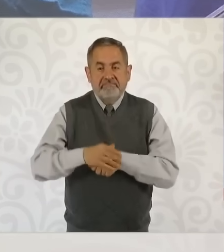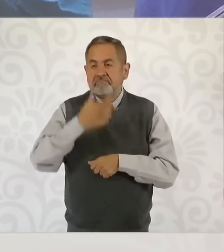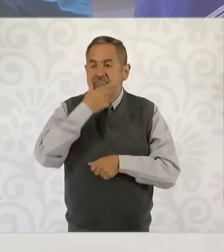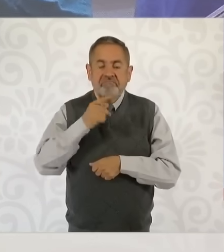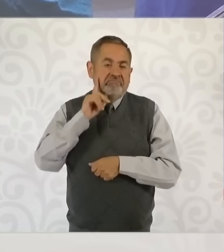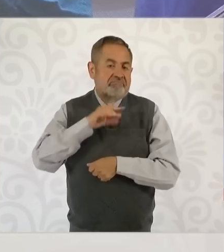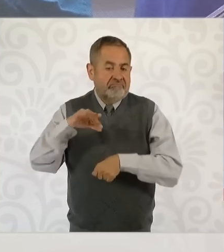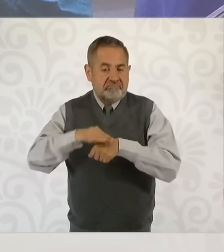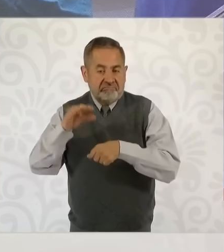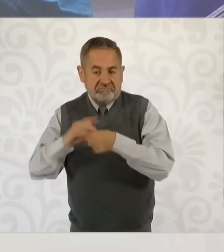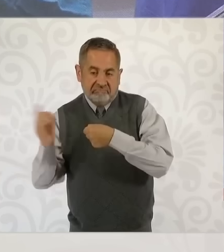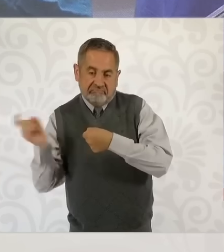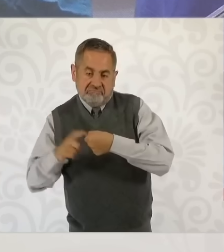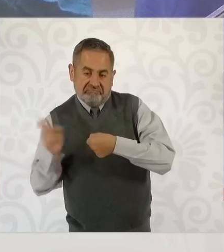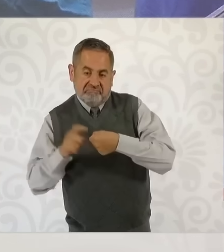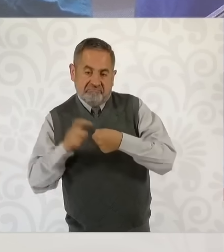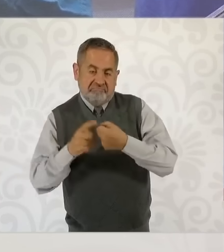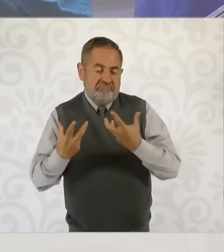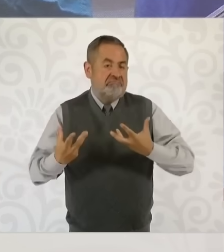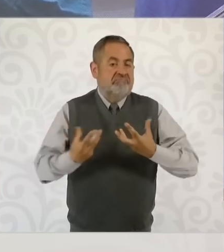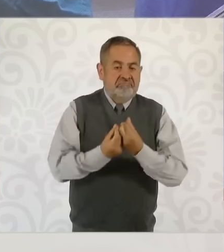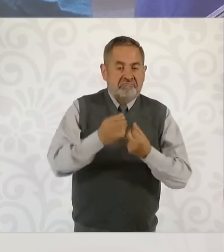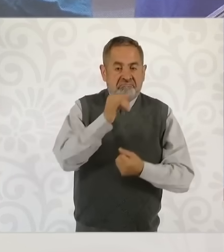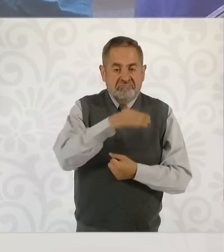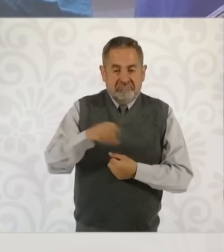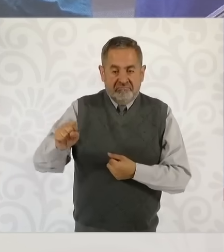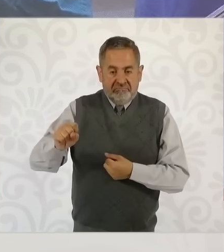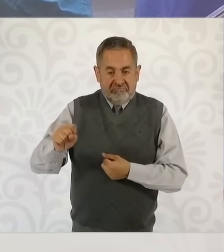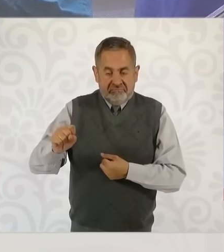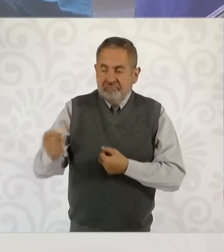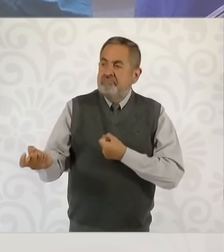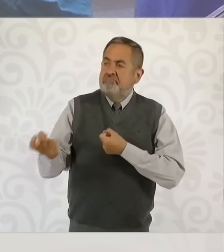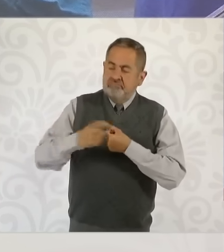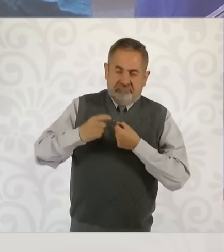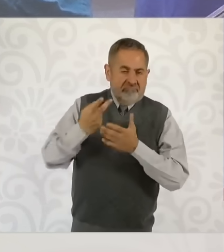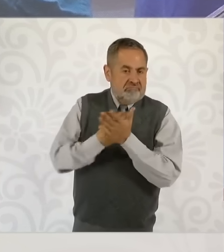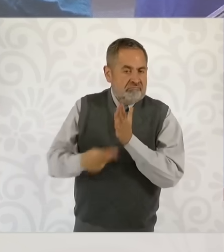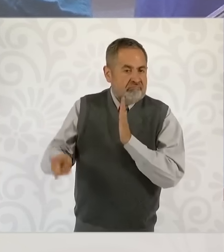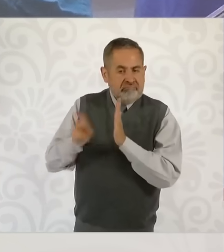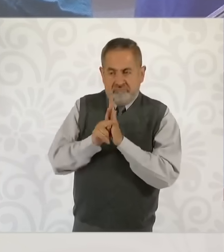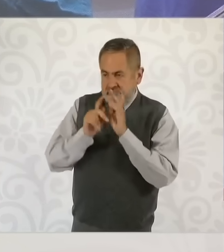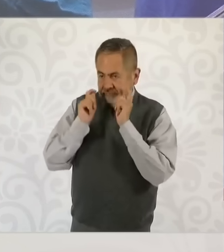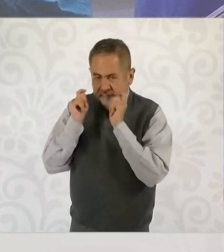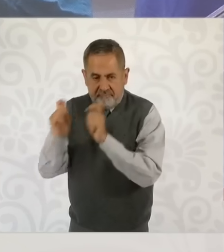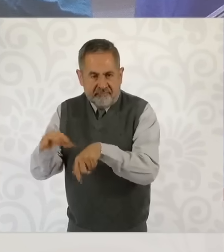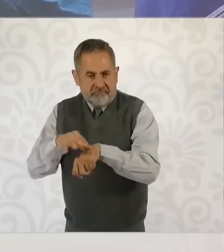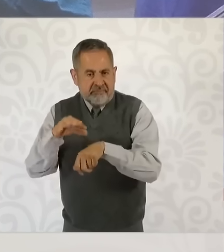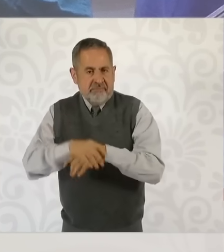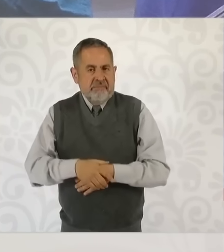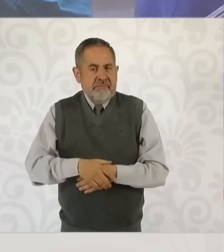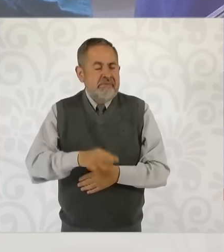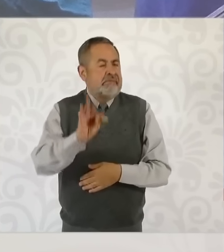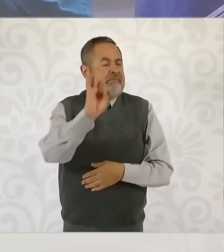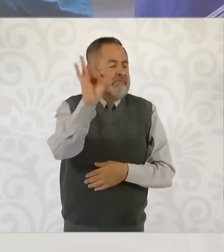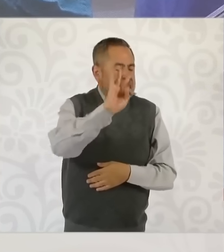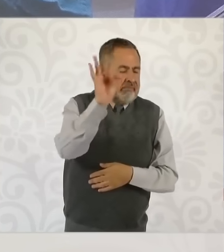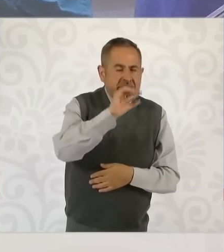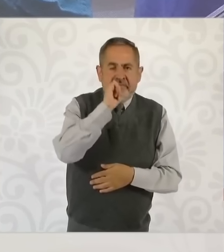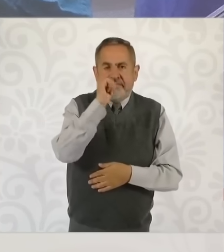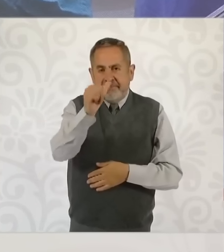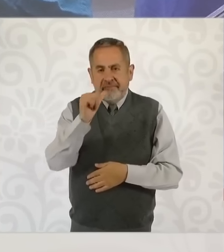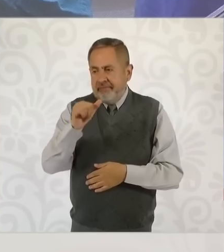entraron al IMSS, ya como médicos del IMSS. Si no se hubiera seguido la política